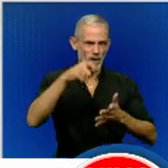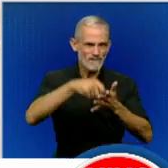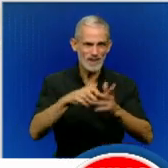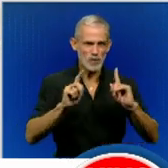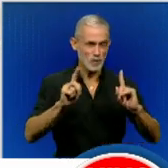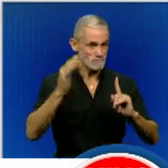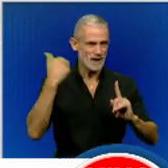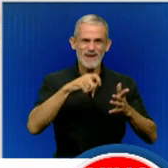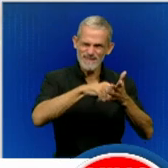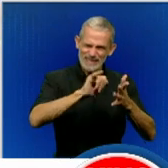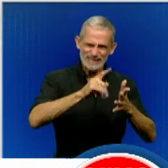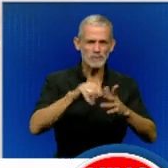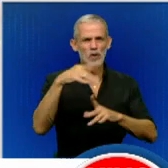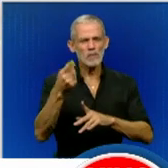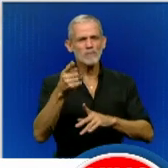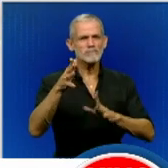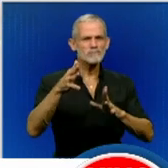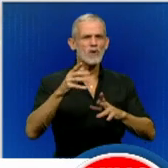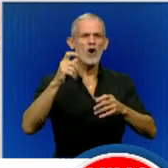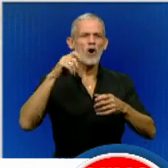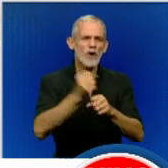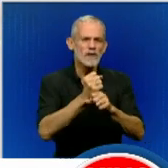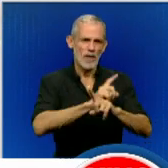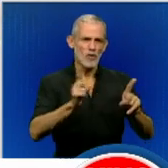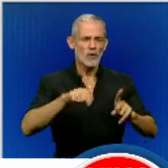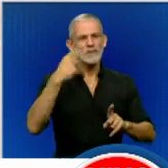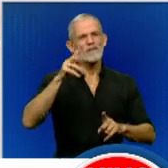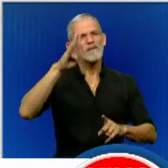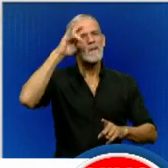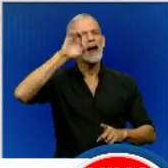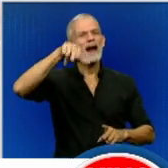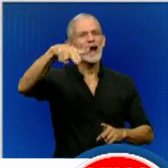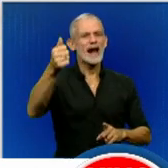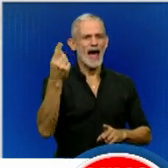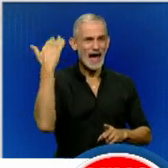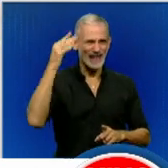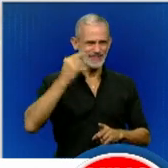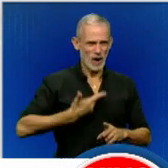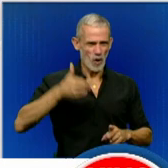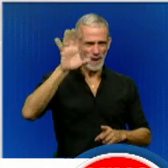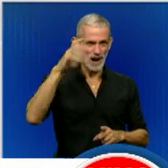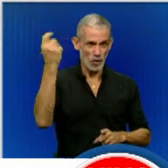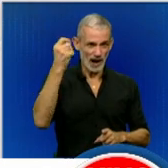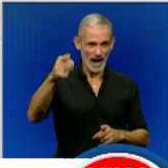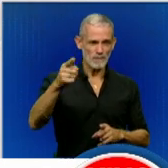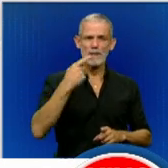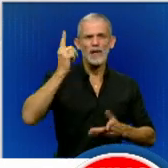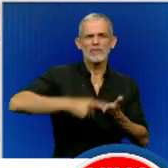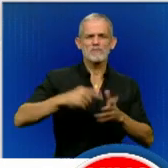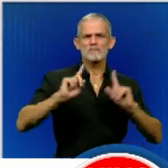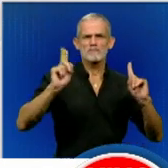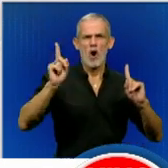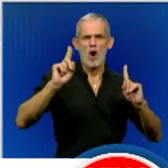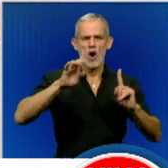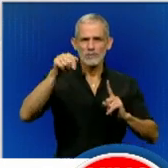en ese momento gobernaba los destinos de la provincia del compañero carlos verna quien tomó la decisión de no ratificar